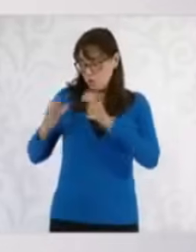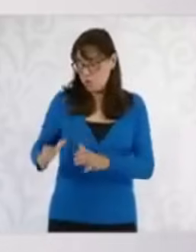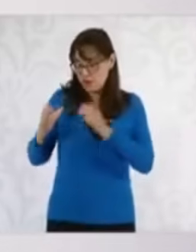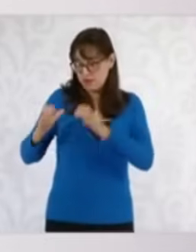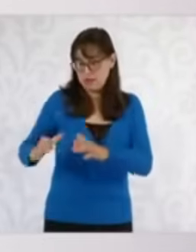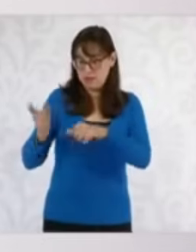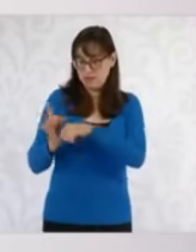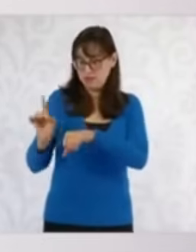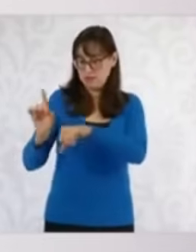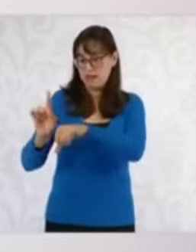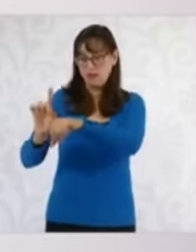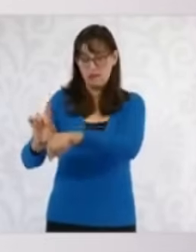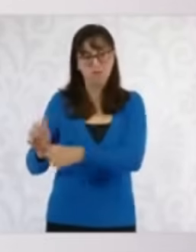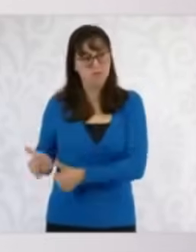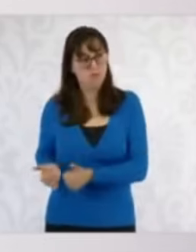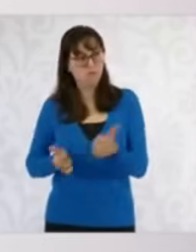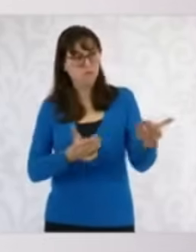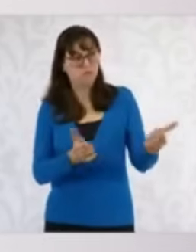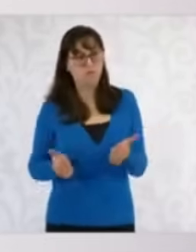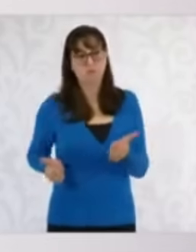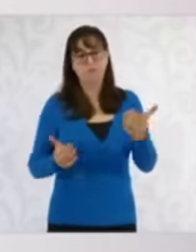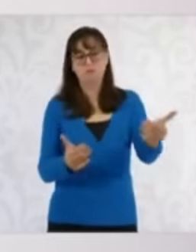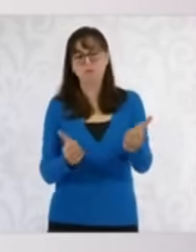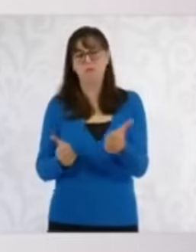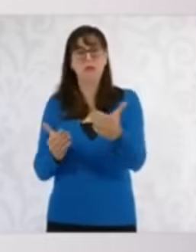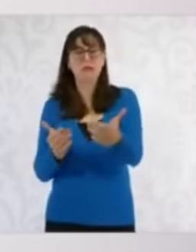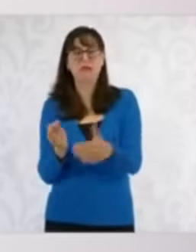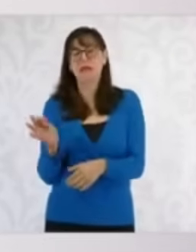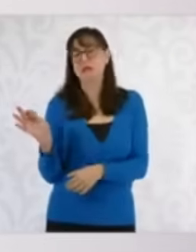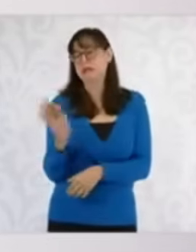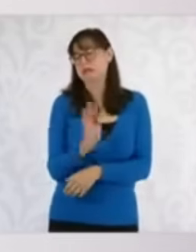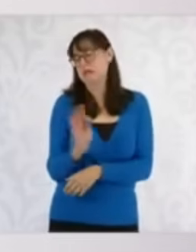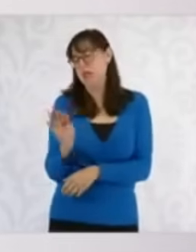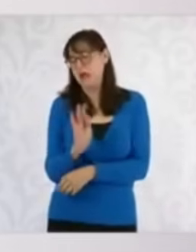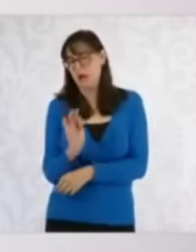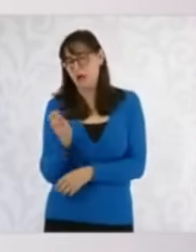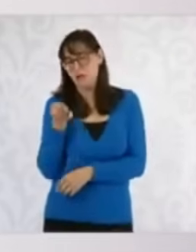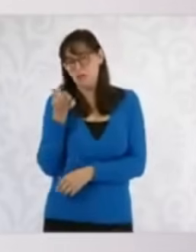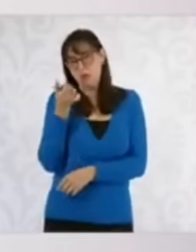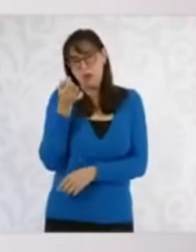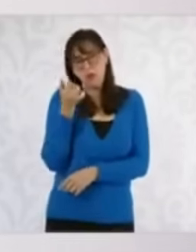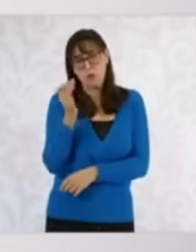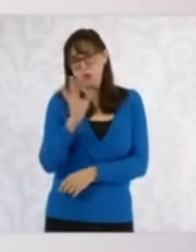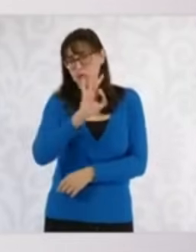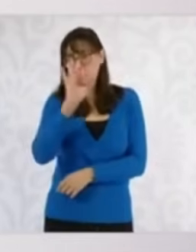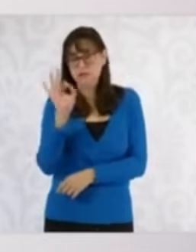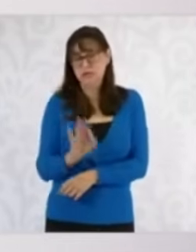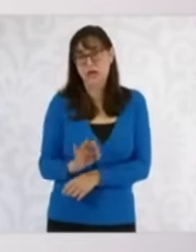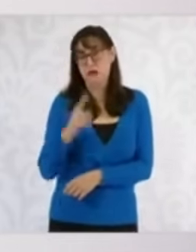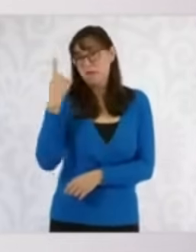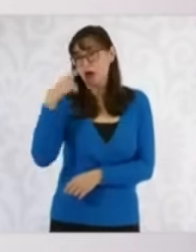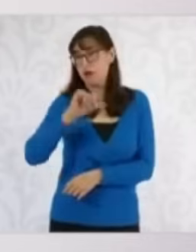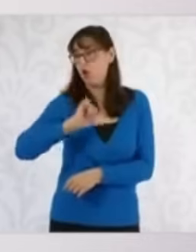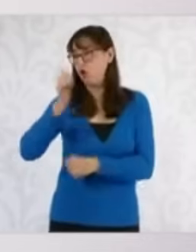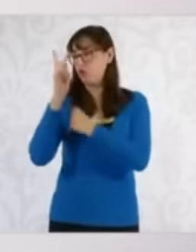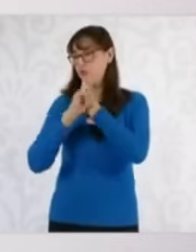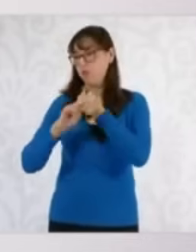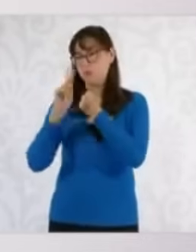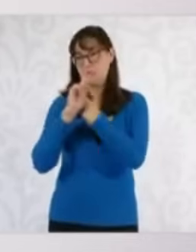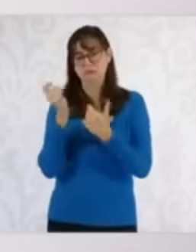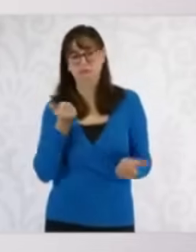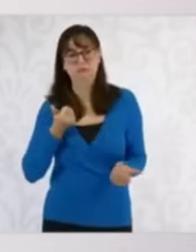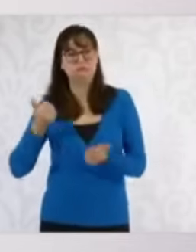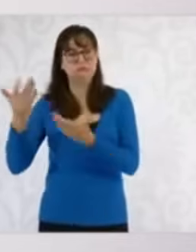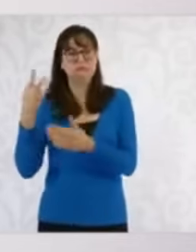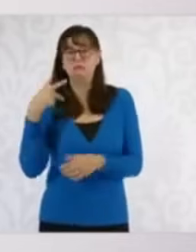tener un pequeño excedente exportable si es que se necesita, pero en realidad es una política de autoabastecimiento. Entonces